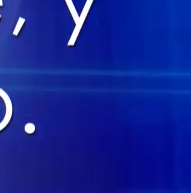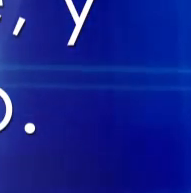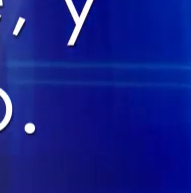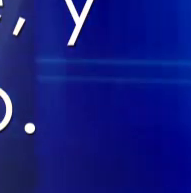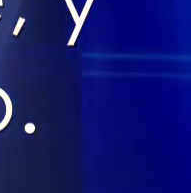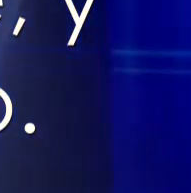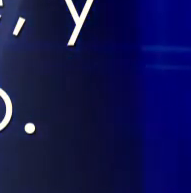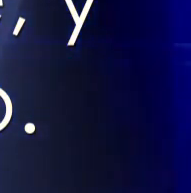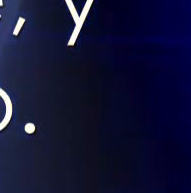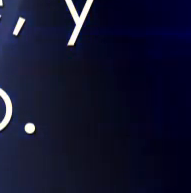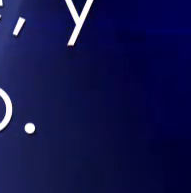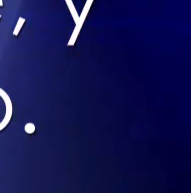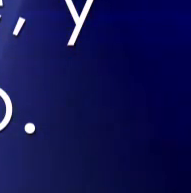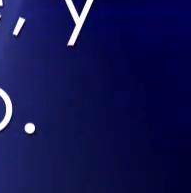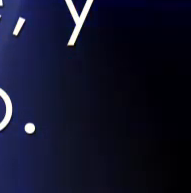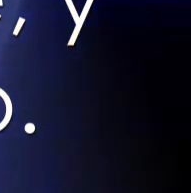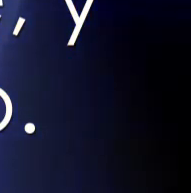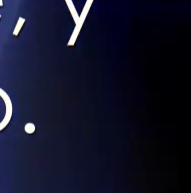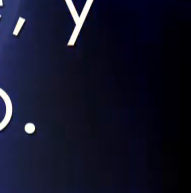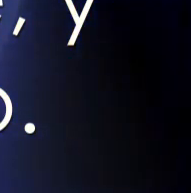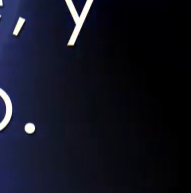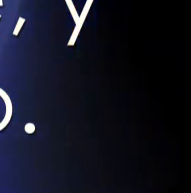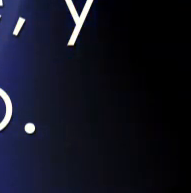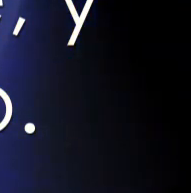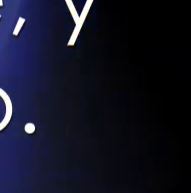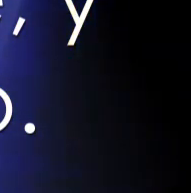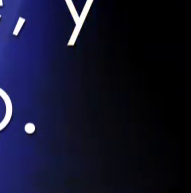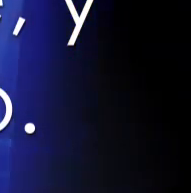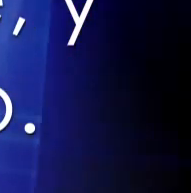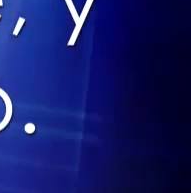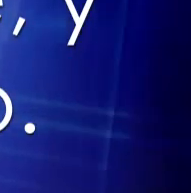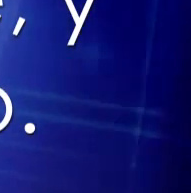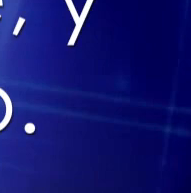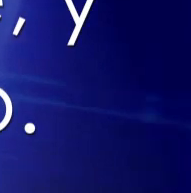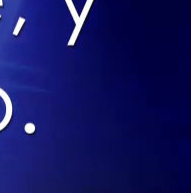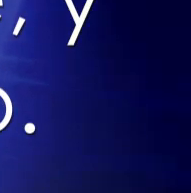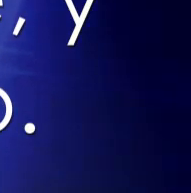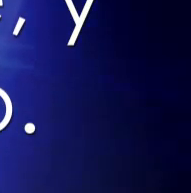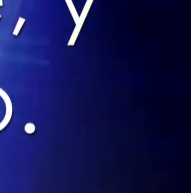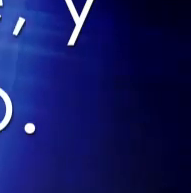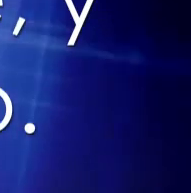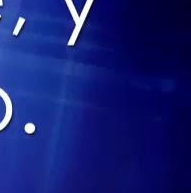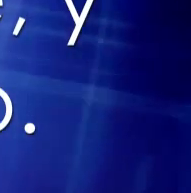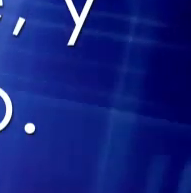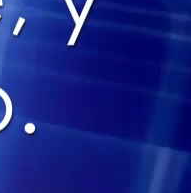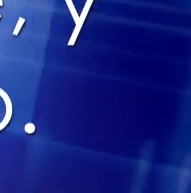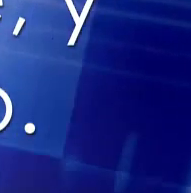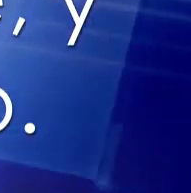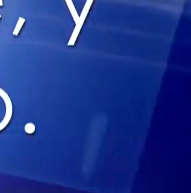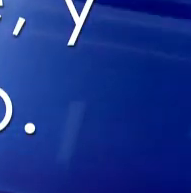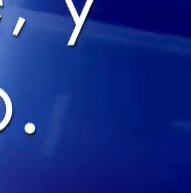Por eso no los destruyó. Porque a ellos le dice: pero tengo una cosa contra ti.